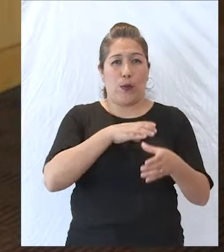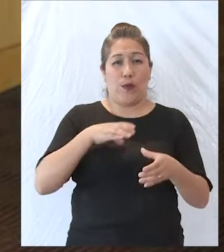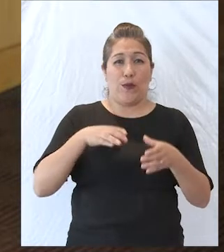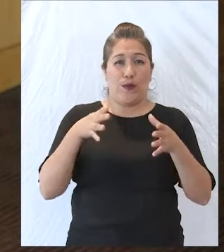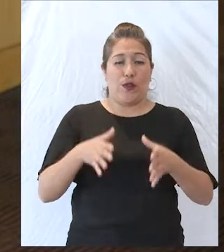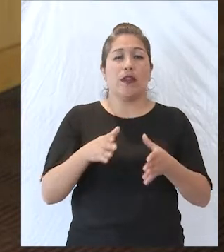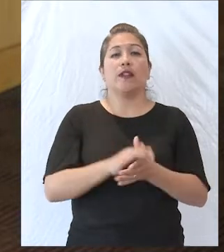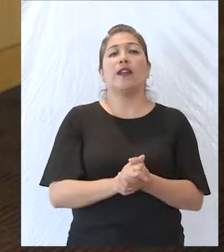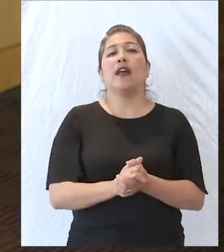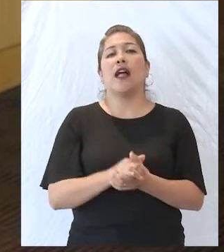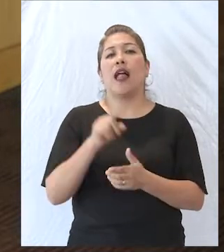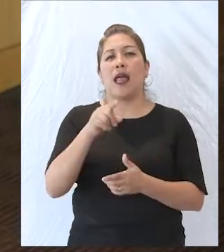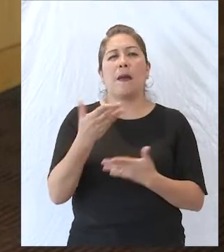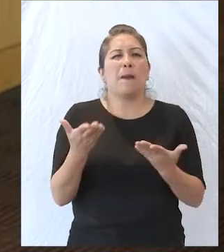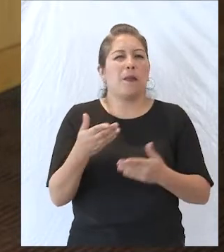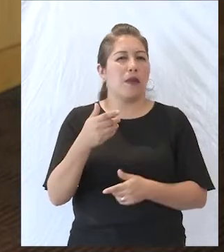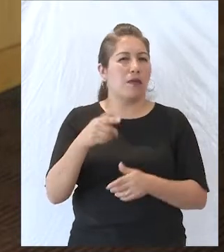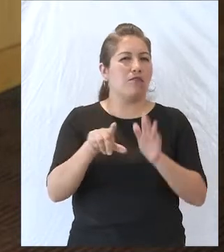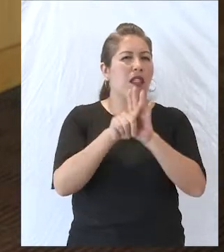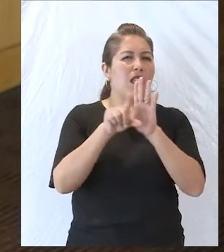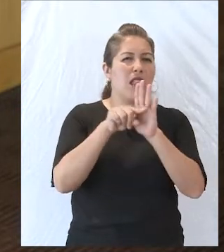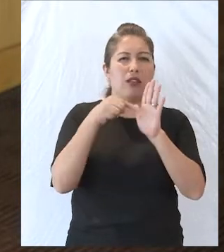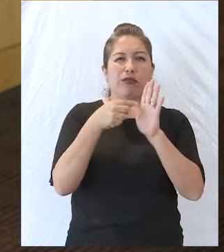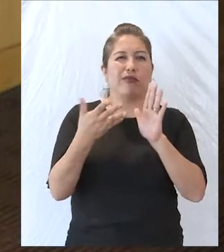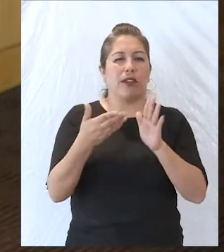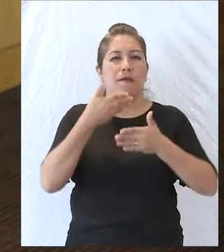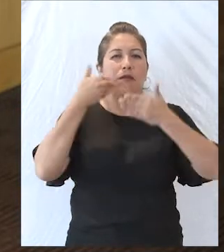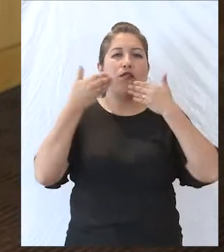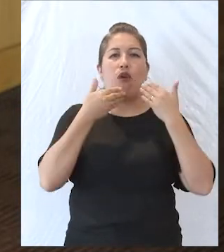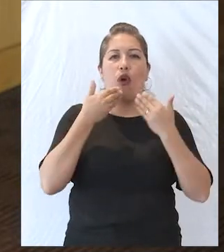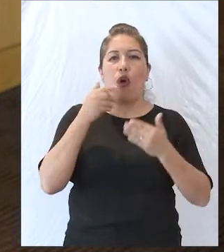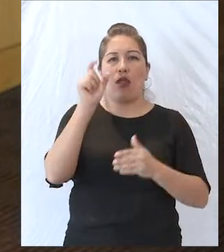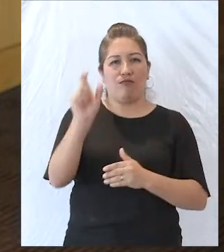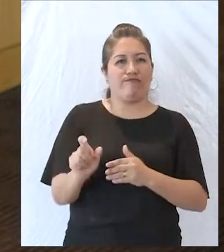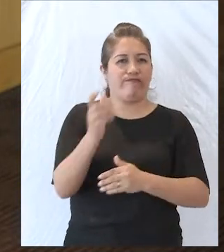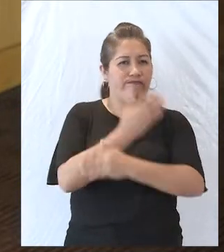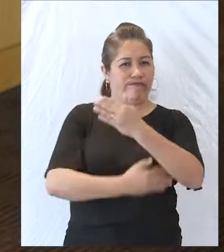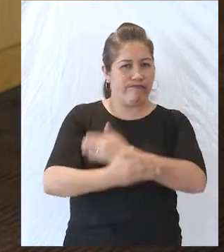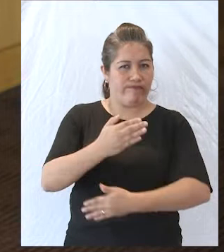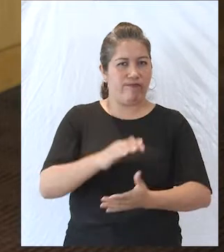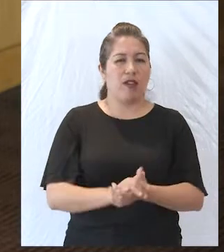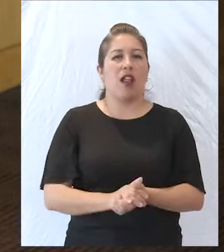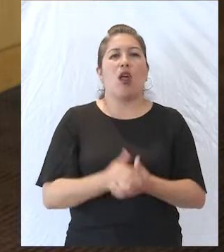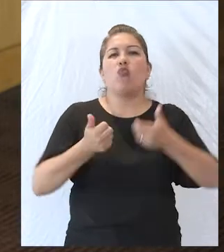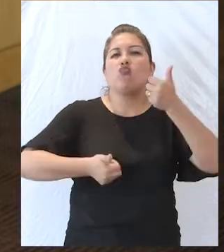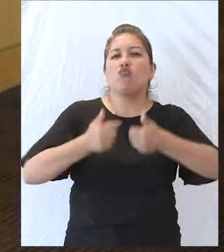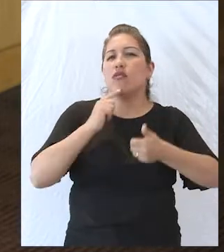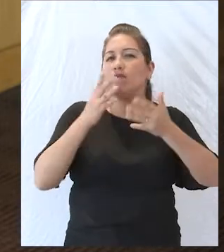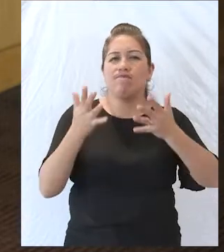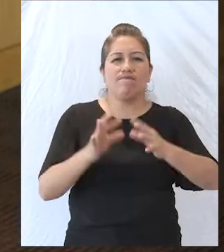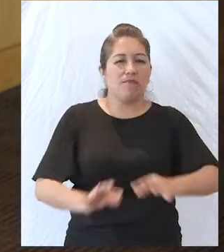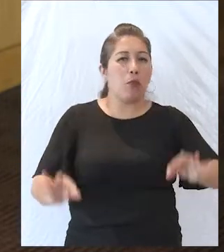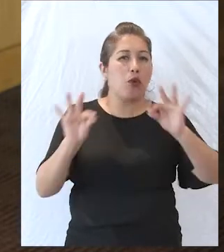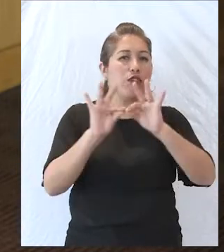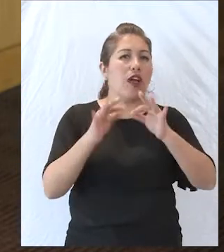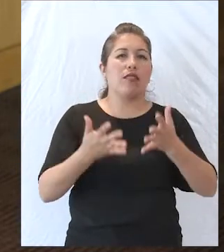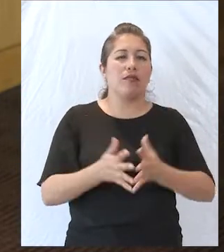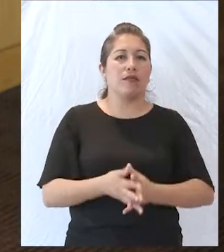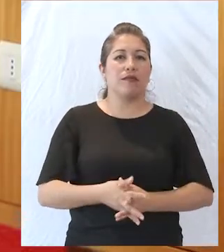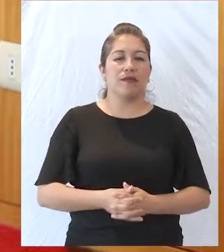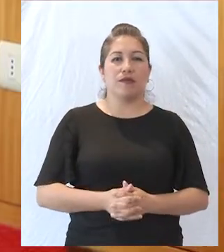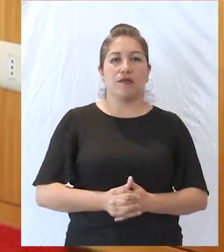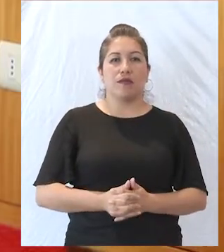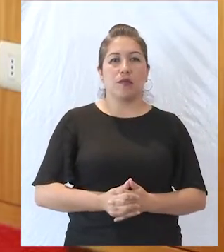24 recomendaciones, si no me equivoco, para que mejore de alguna manera la Ley General de las Personas con Discapacidad. ¿Cuáles son los más